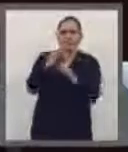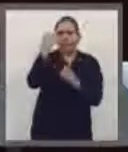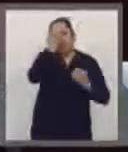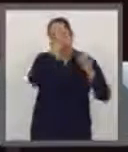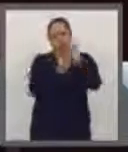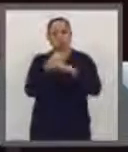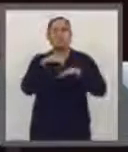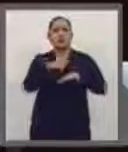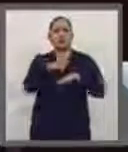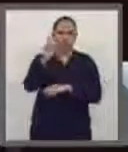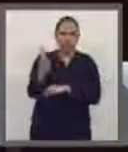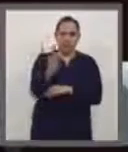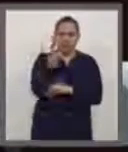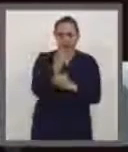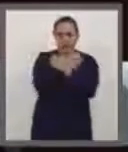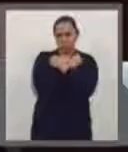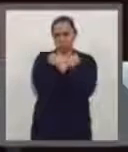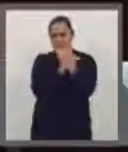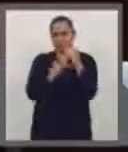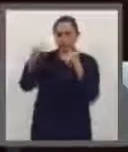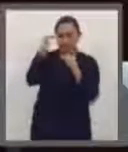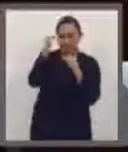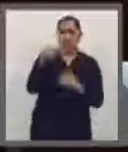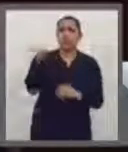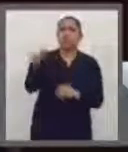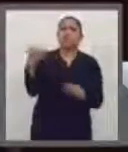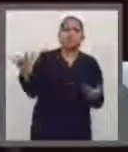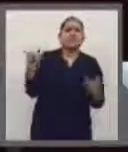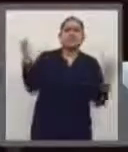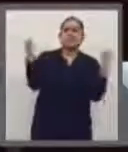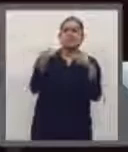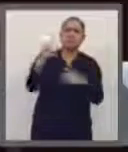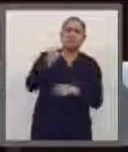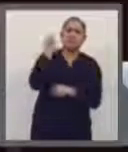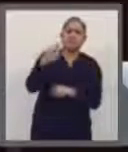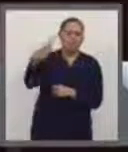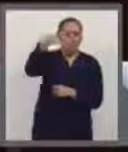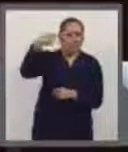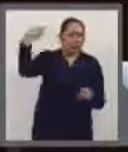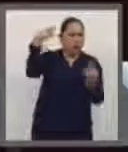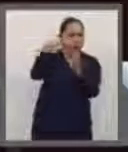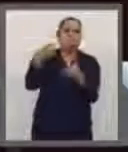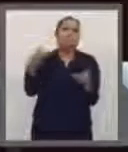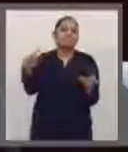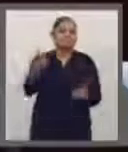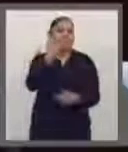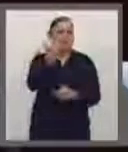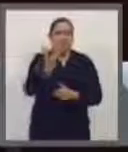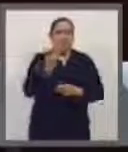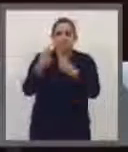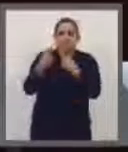Superior y su propósito es poner las pautas para